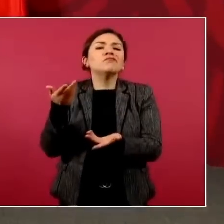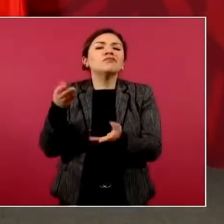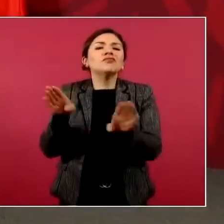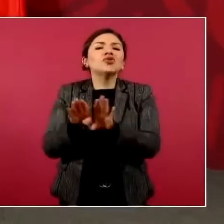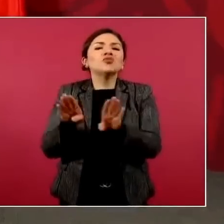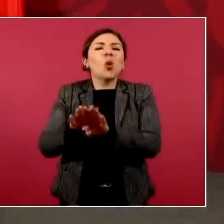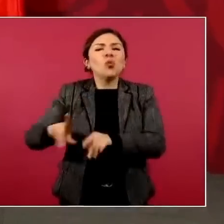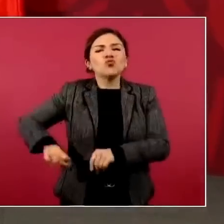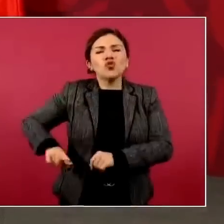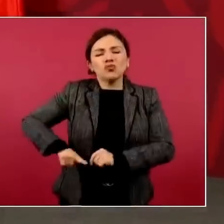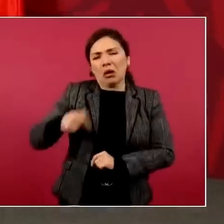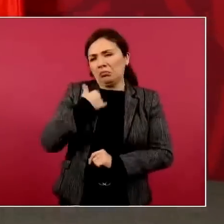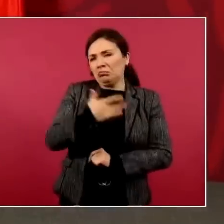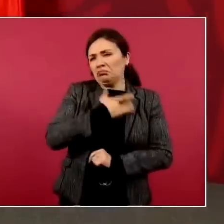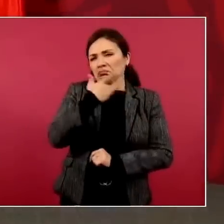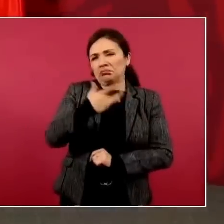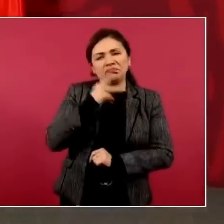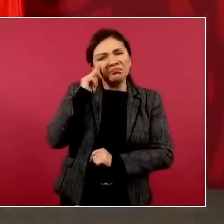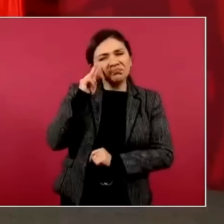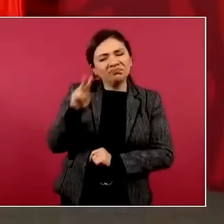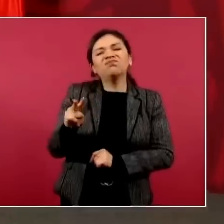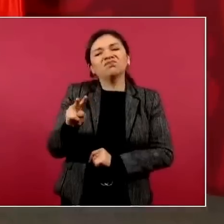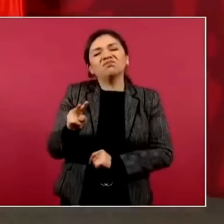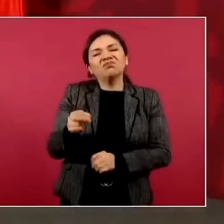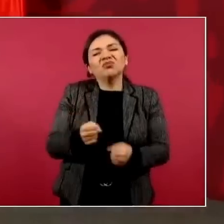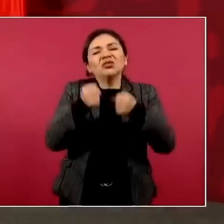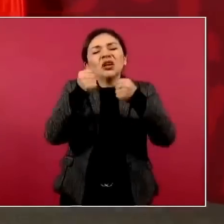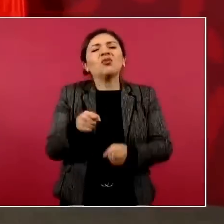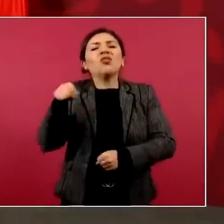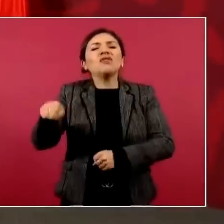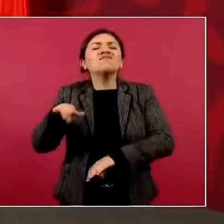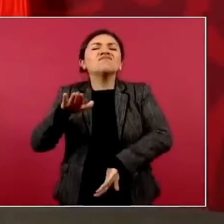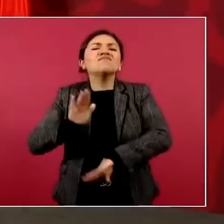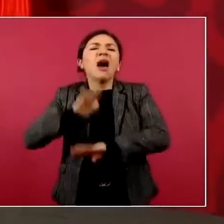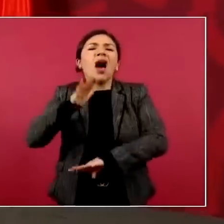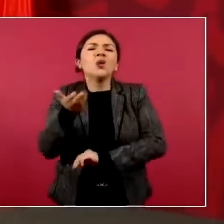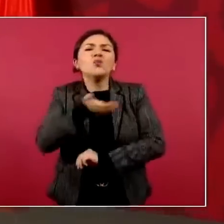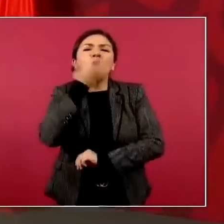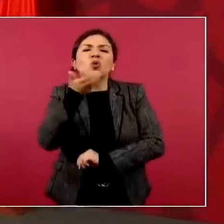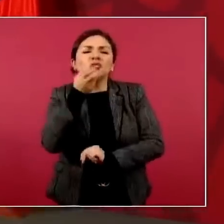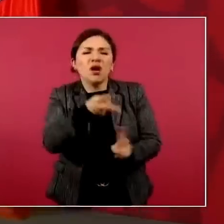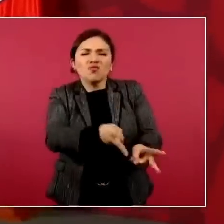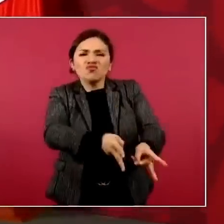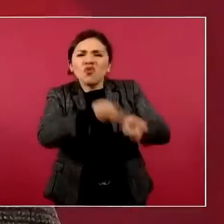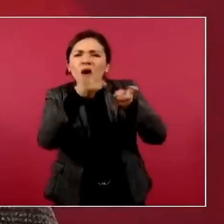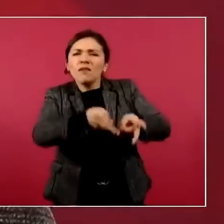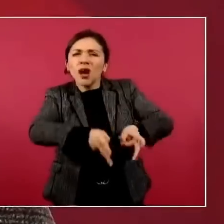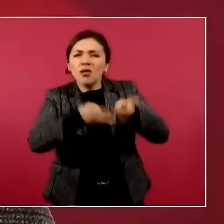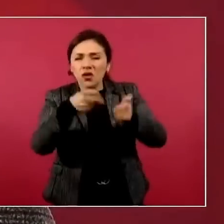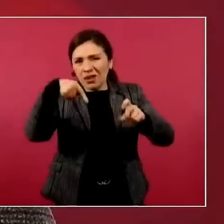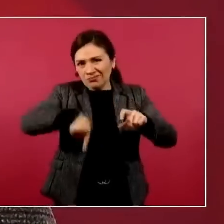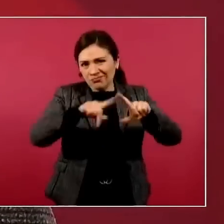que yo sostengo se dedicó a saquear a México.